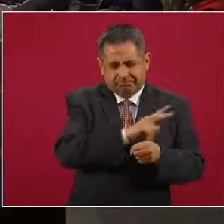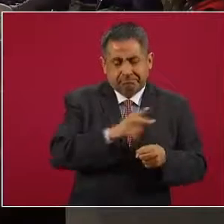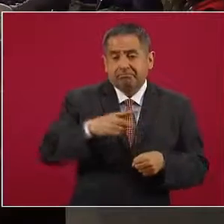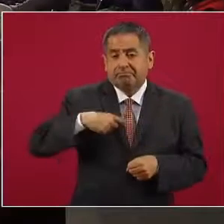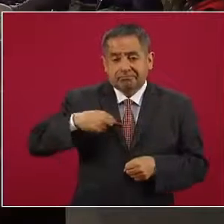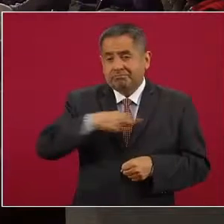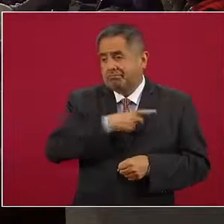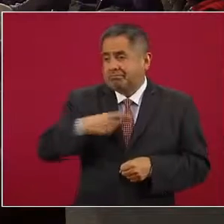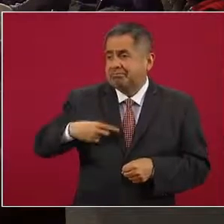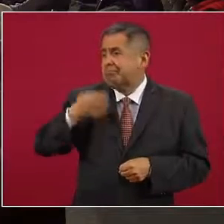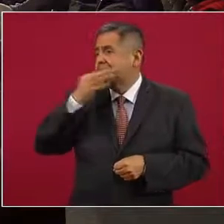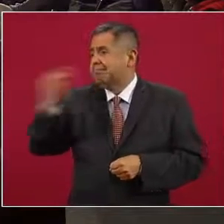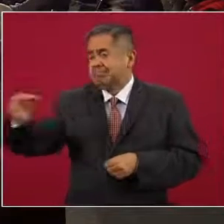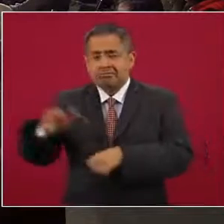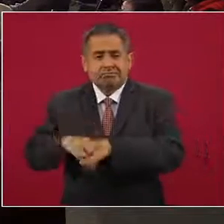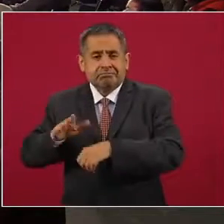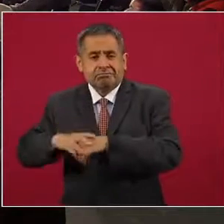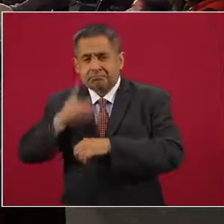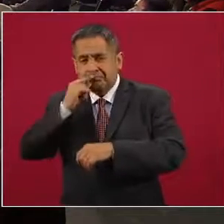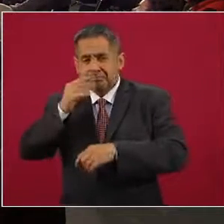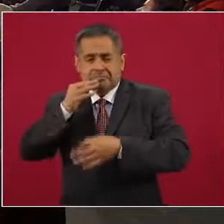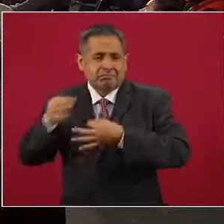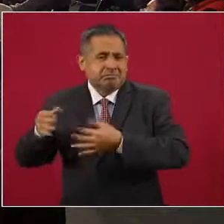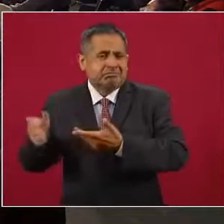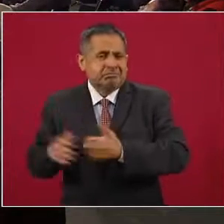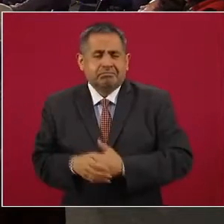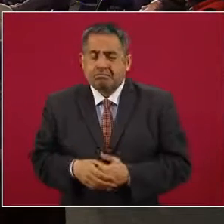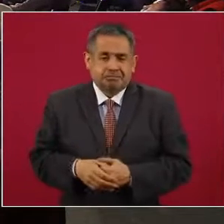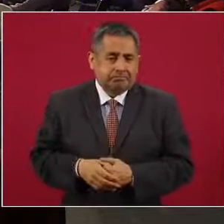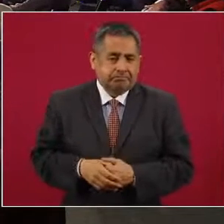características. En junio de este año,